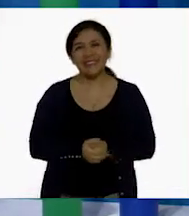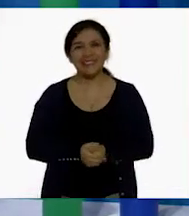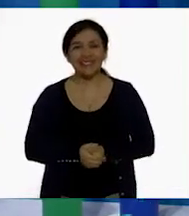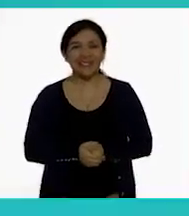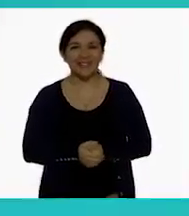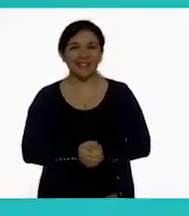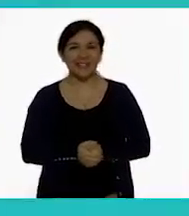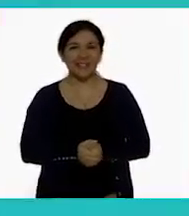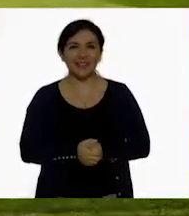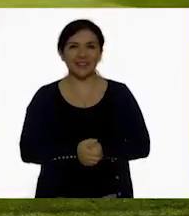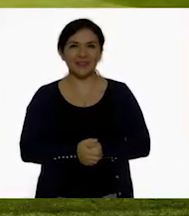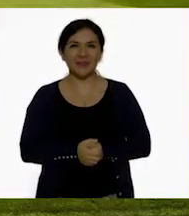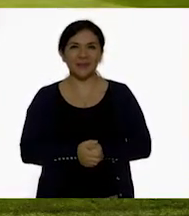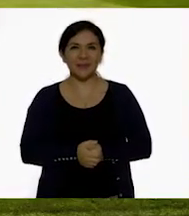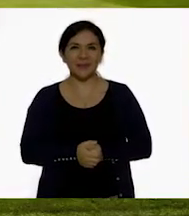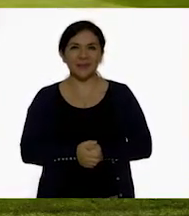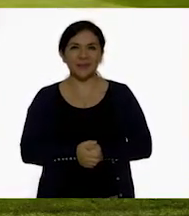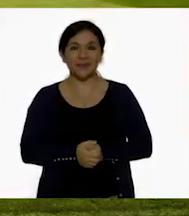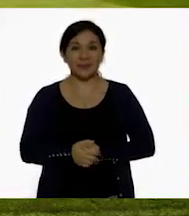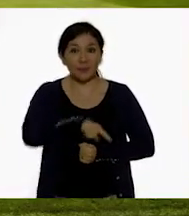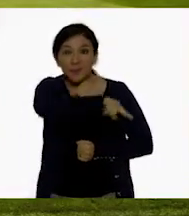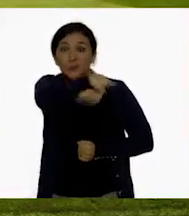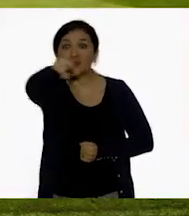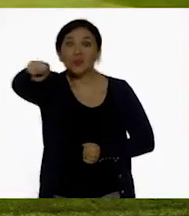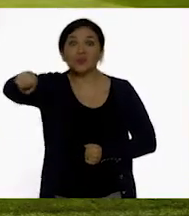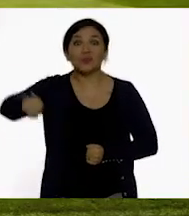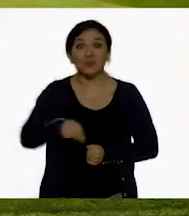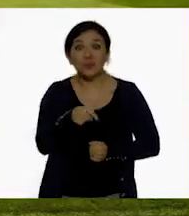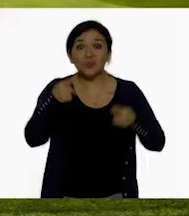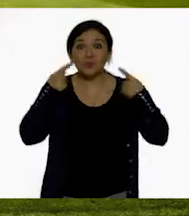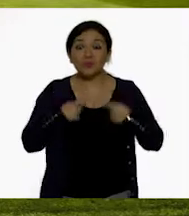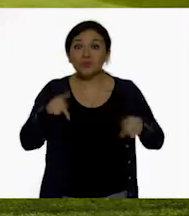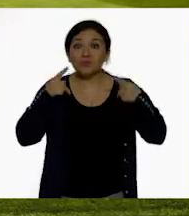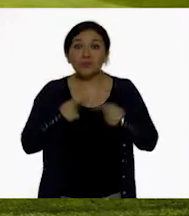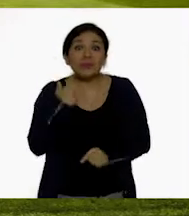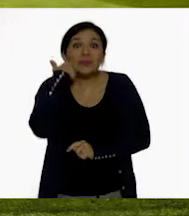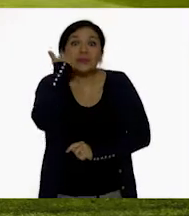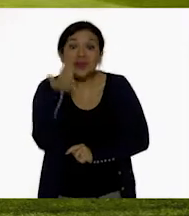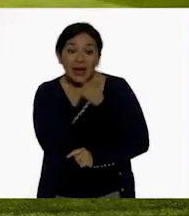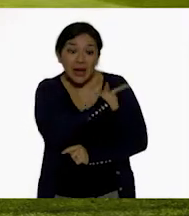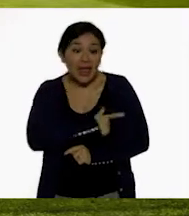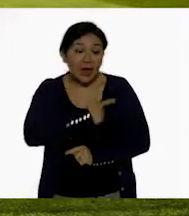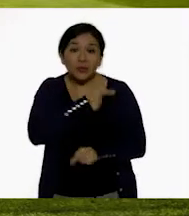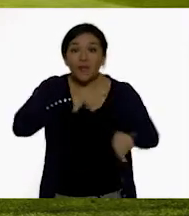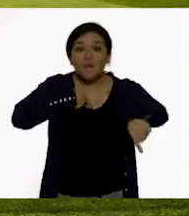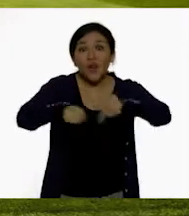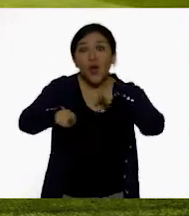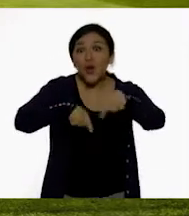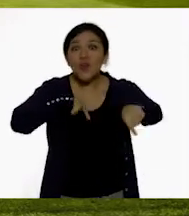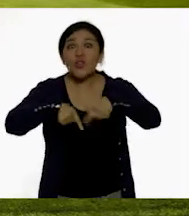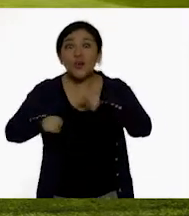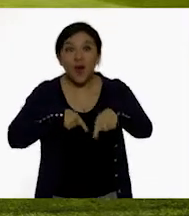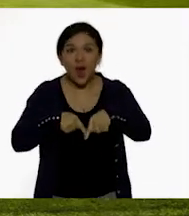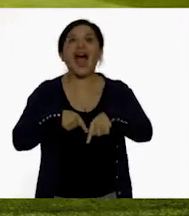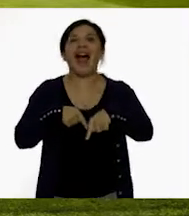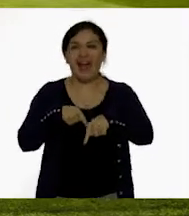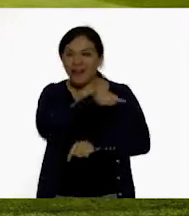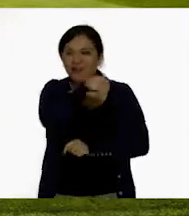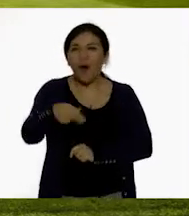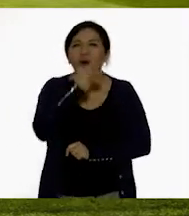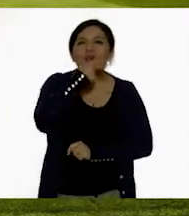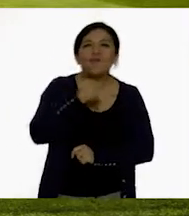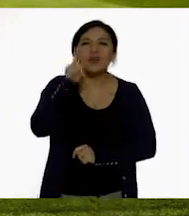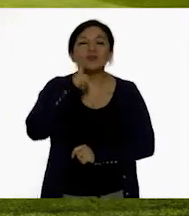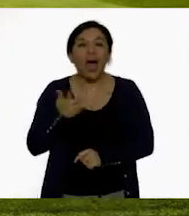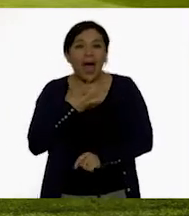Adelante. A todos los que aman y a todos los que quieren el fútbol. Todas y todos están